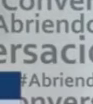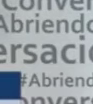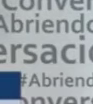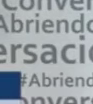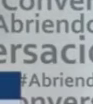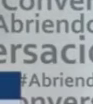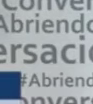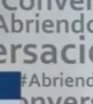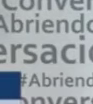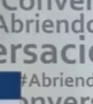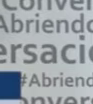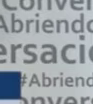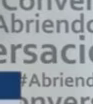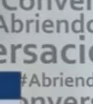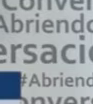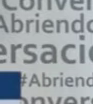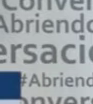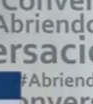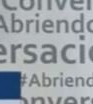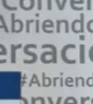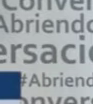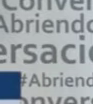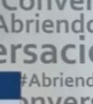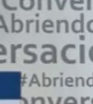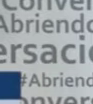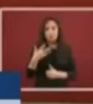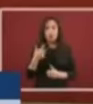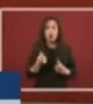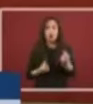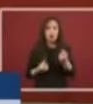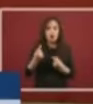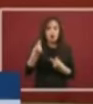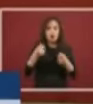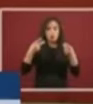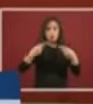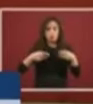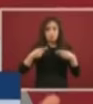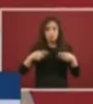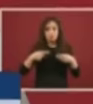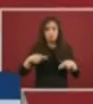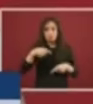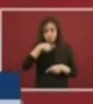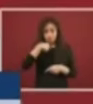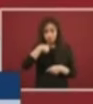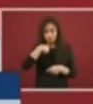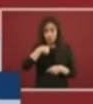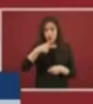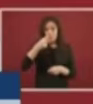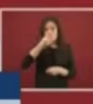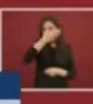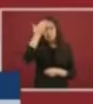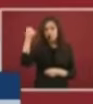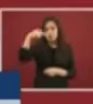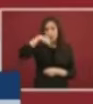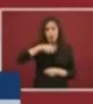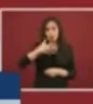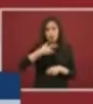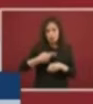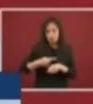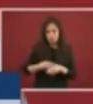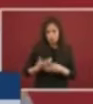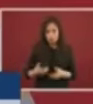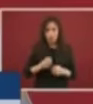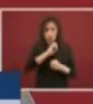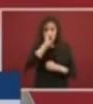estamos portando bien, doctora Alomía? Fíjense que los datos todavía no son concluyentes, dado que apenas hemos terminado